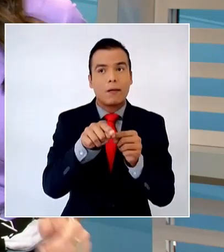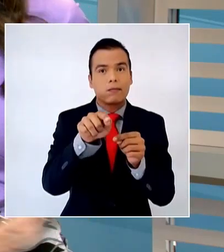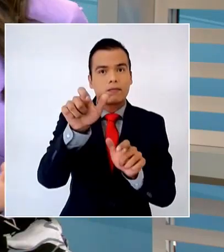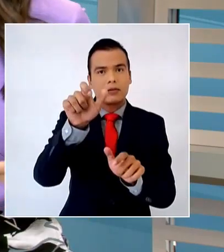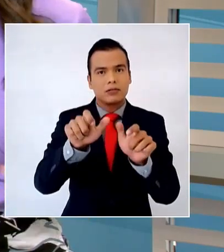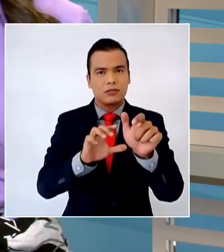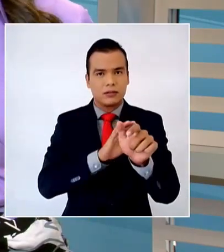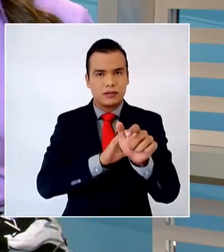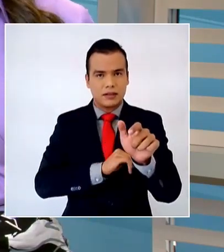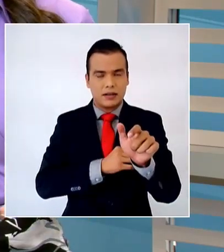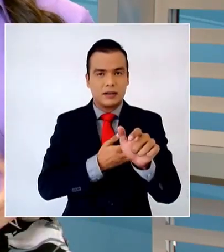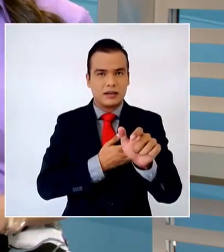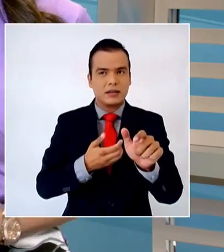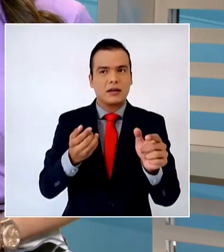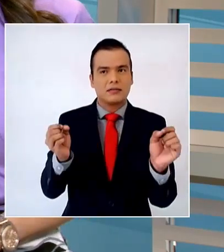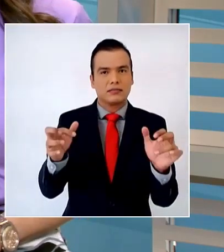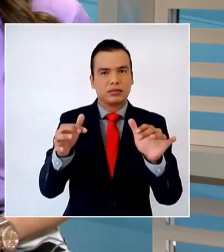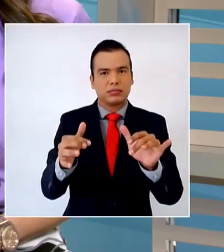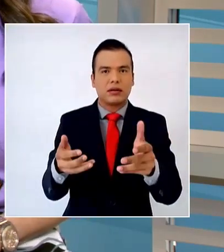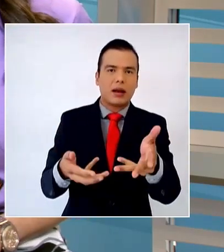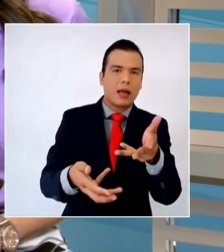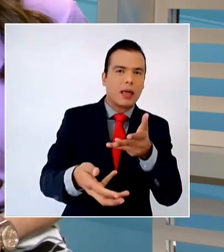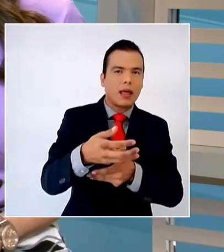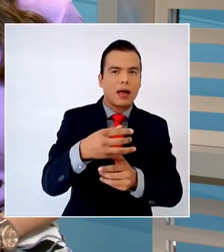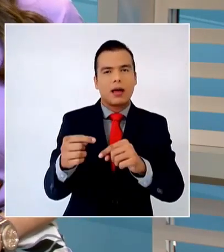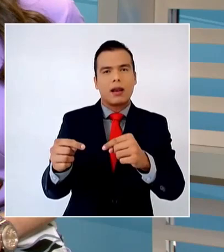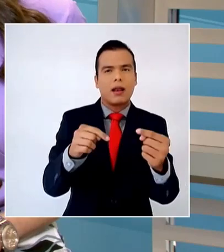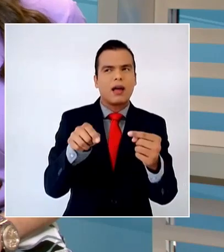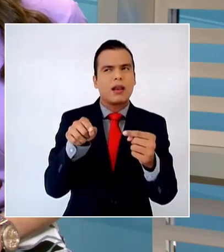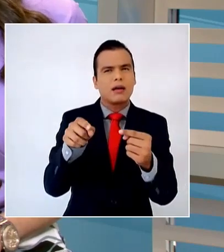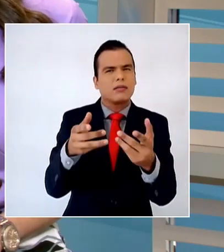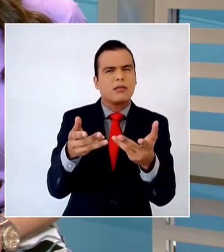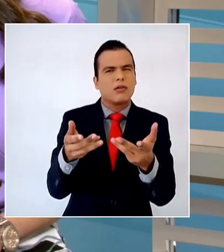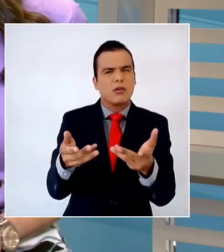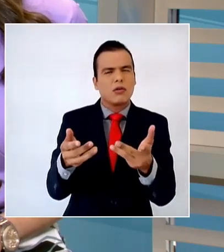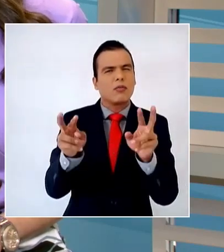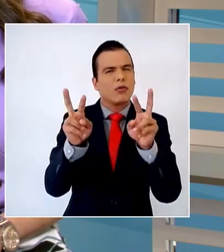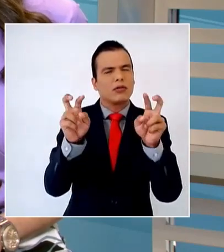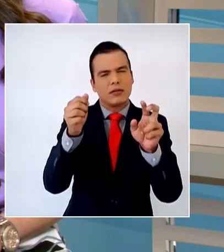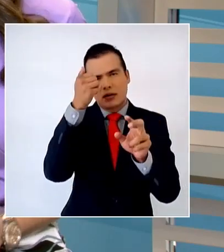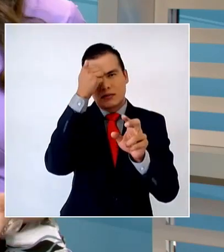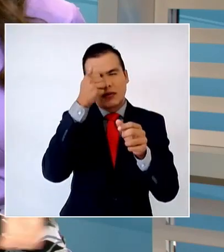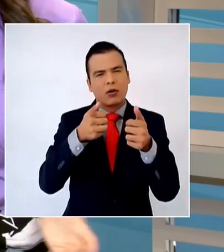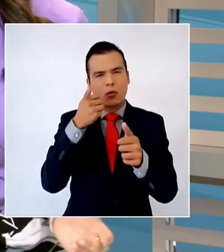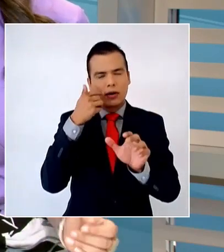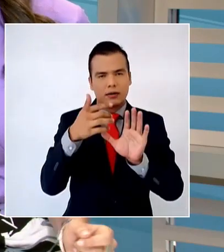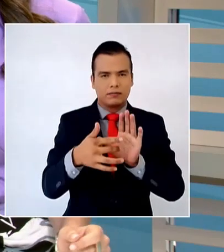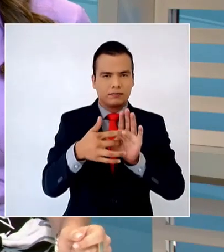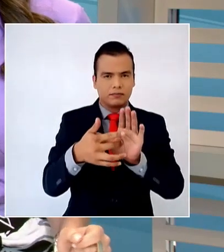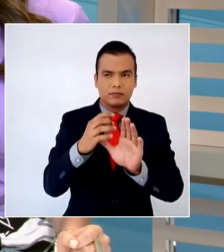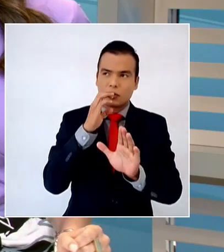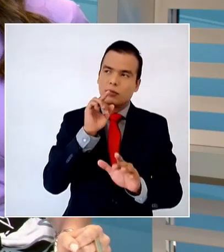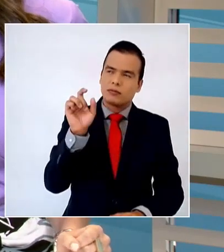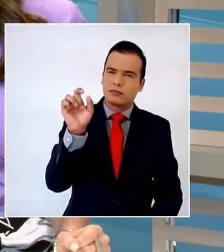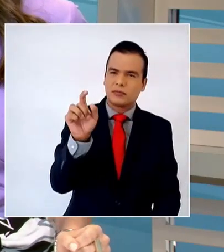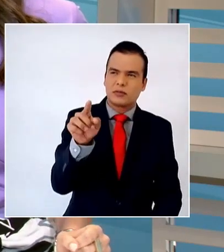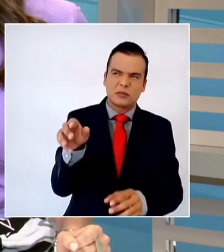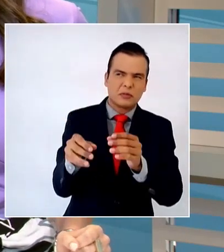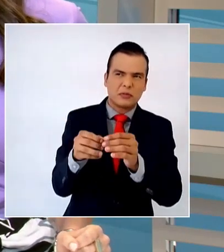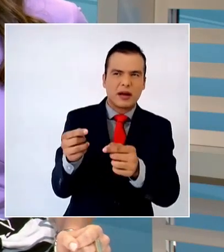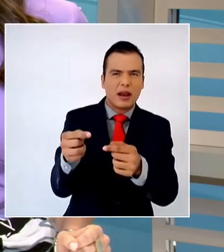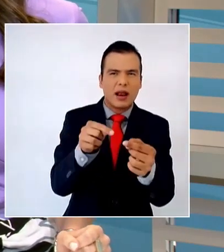ciudad. ¿Cómo se desarrolló este encuentro y cuál fue el tema central? Miguel Ángel Palta, buenas tardes. ¿Qué más ha pasado en materia electoral?